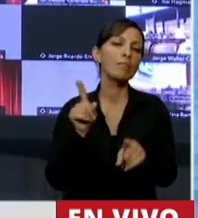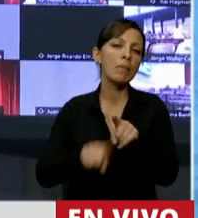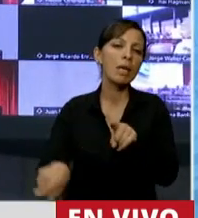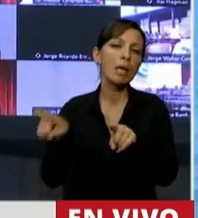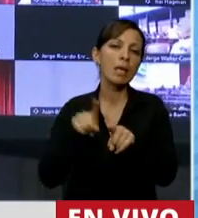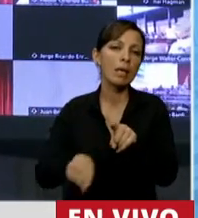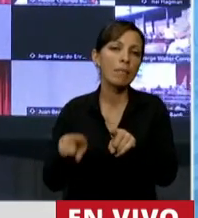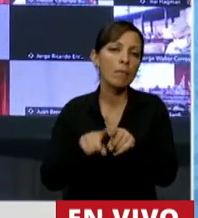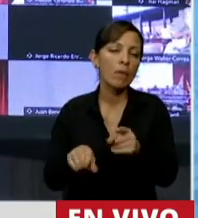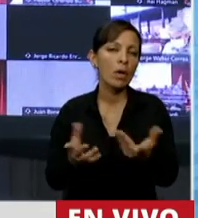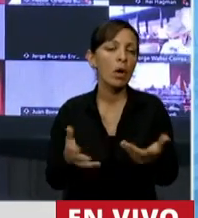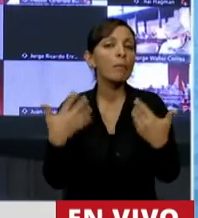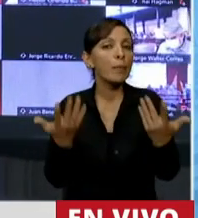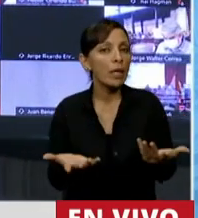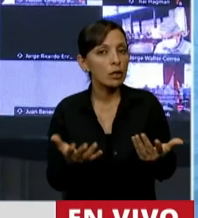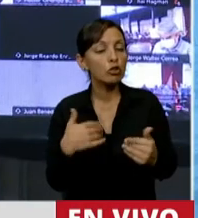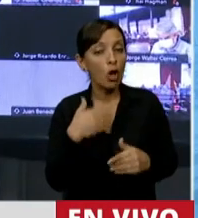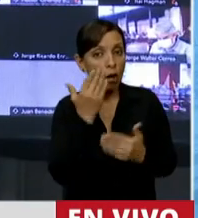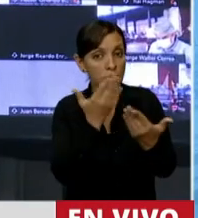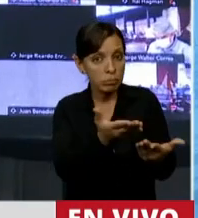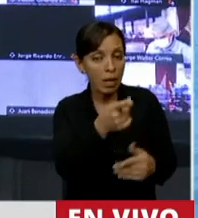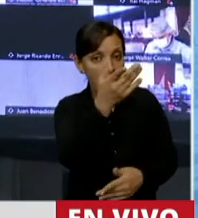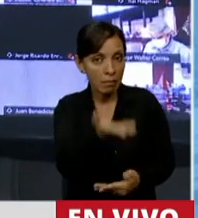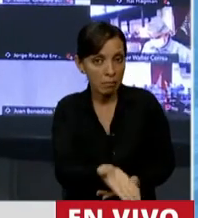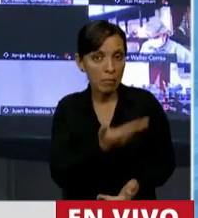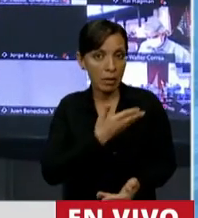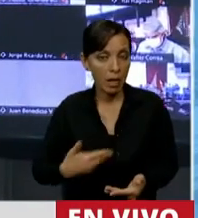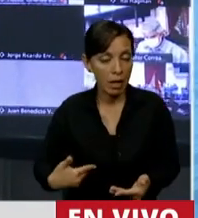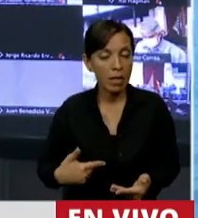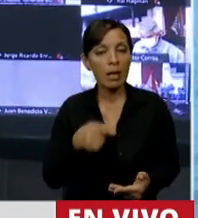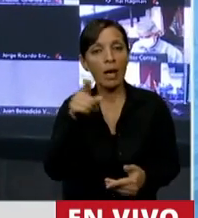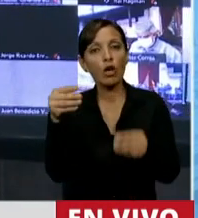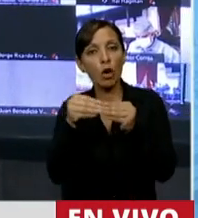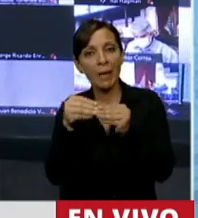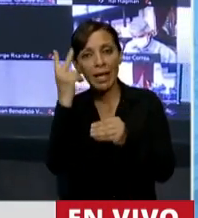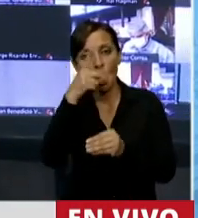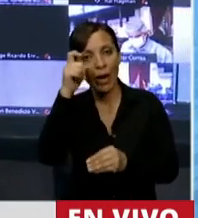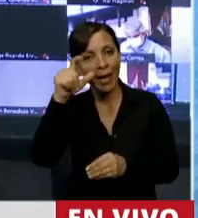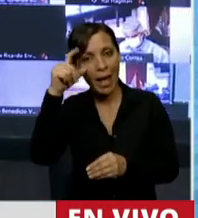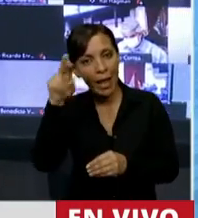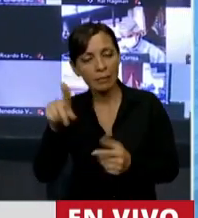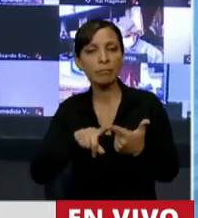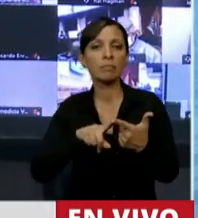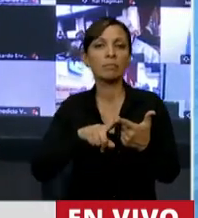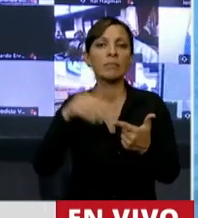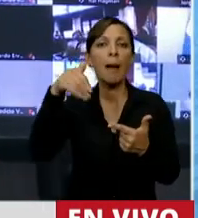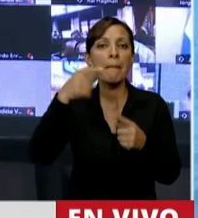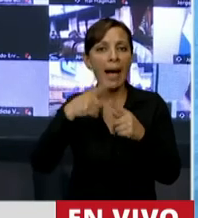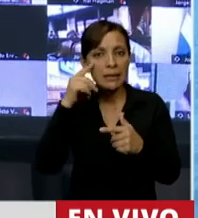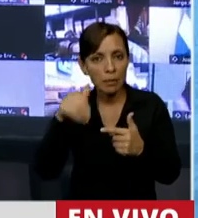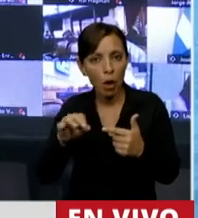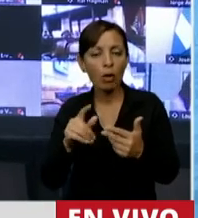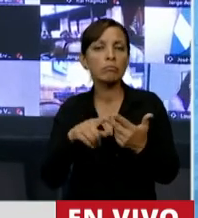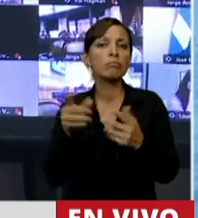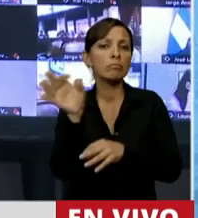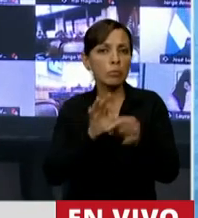mismos. Por eso, a través suyo, señor presidente, al compañero Carlos Heller, al compañero Máximo Kirchner, autores de este proyecto, con